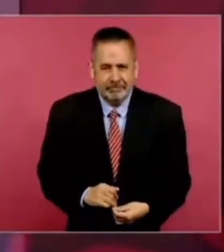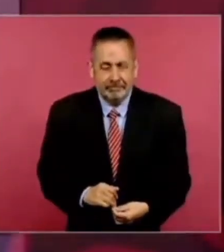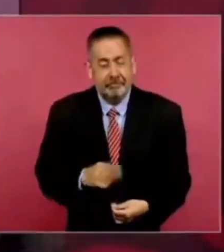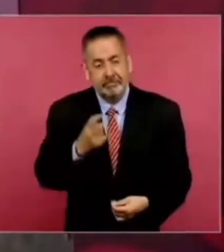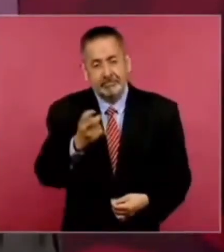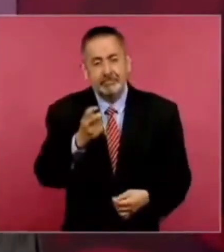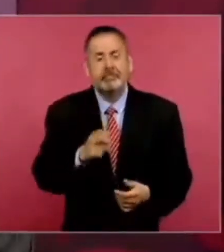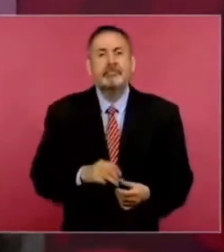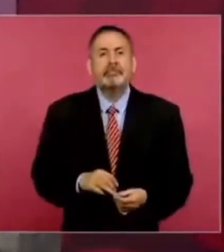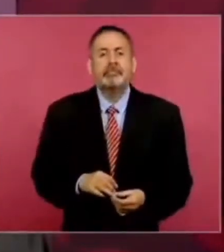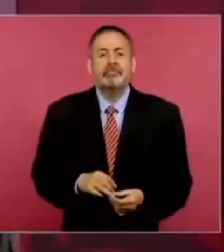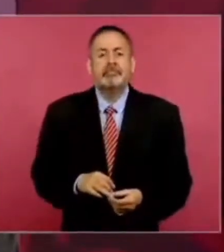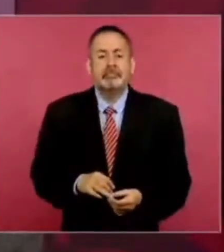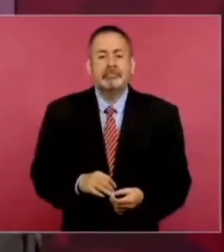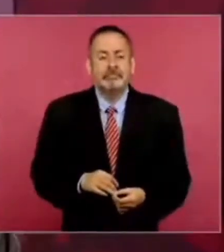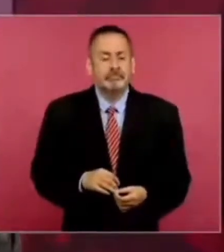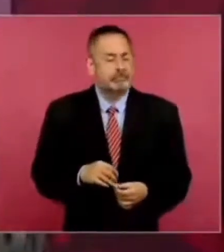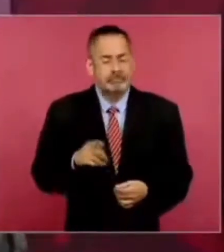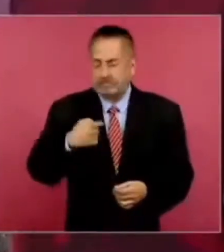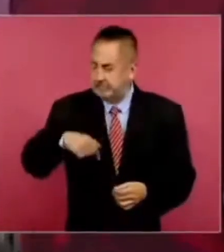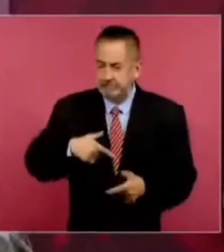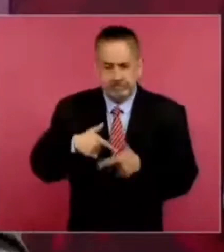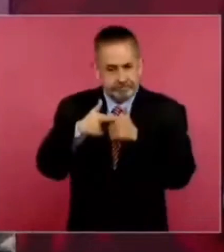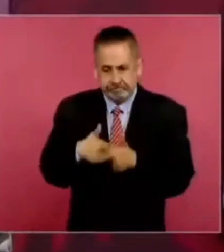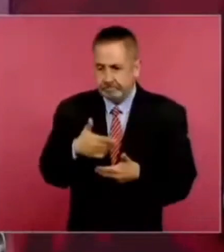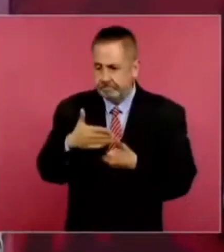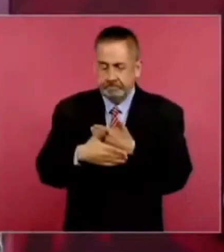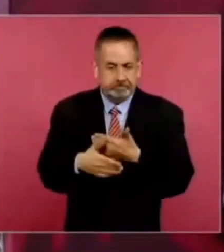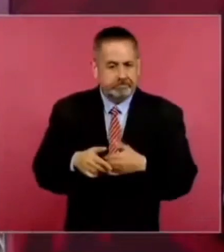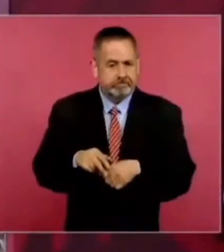Por eso va a continuar